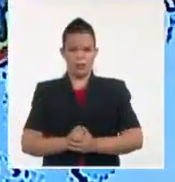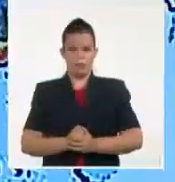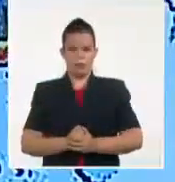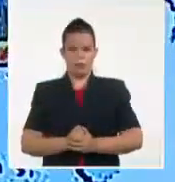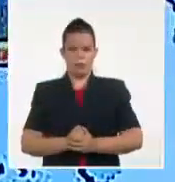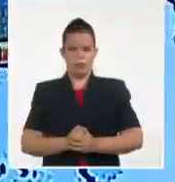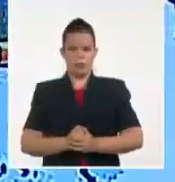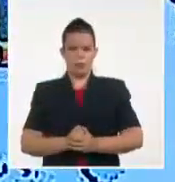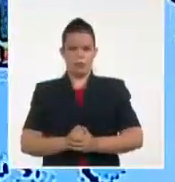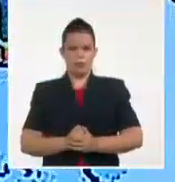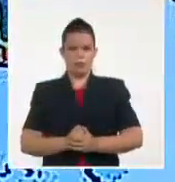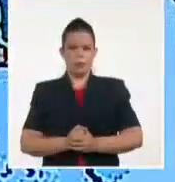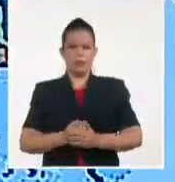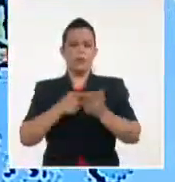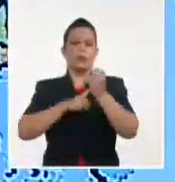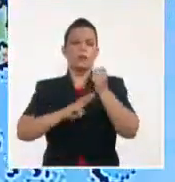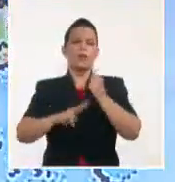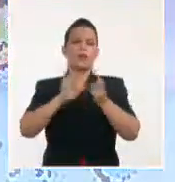y Mayabeque.